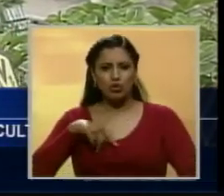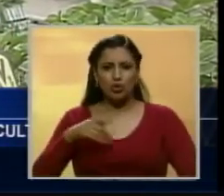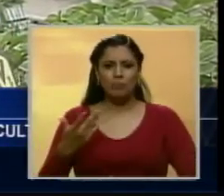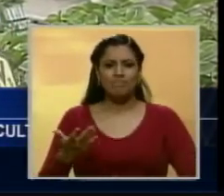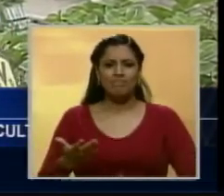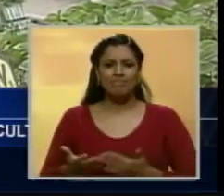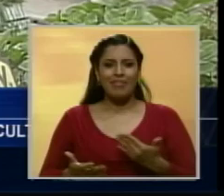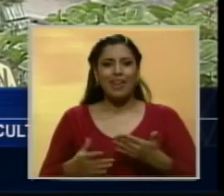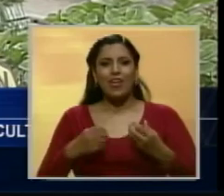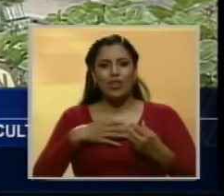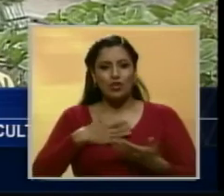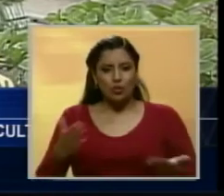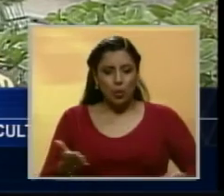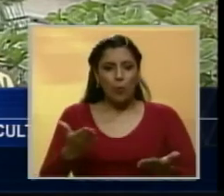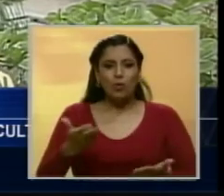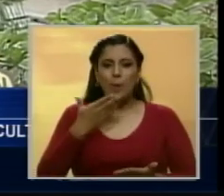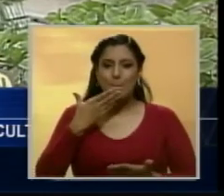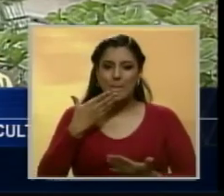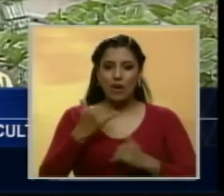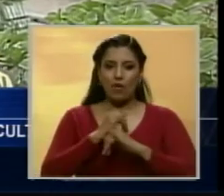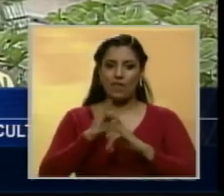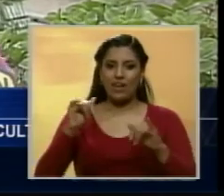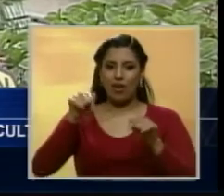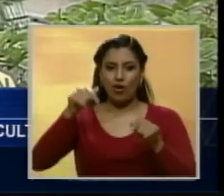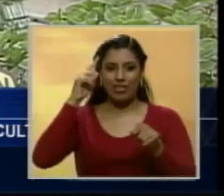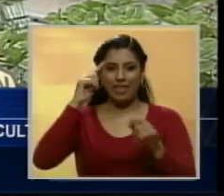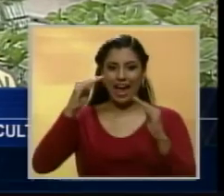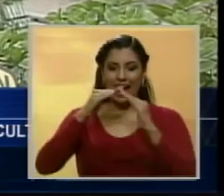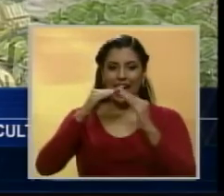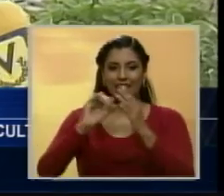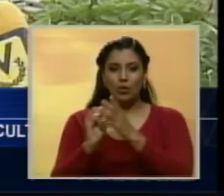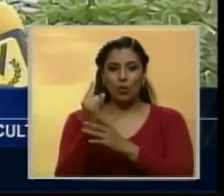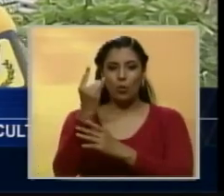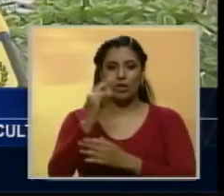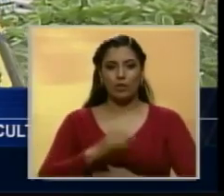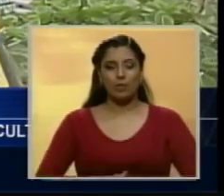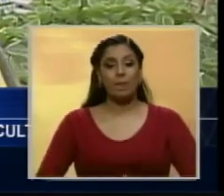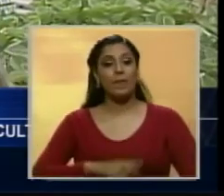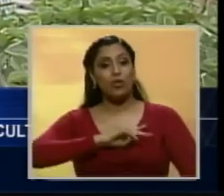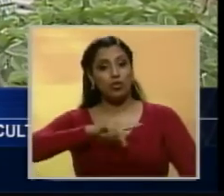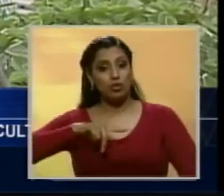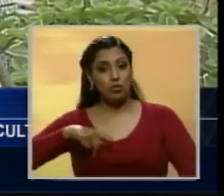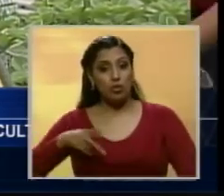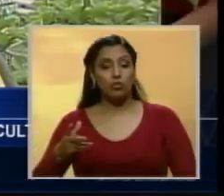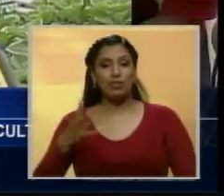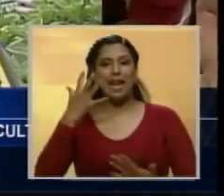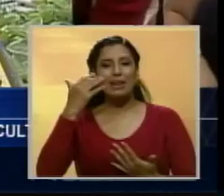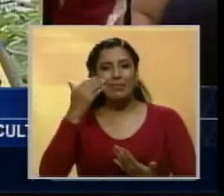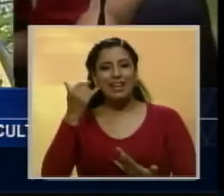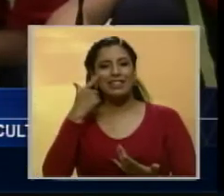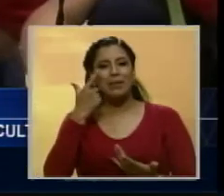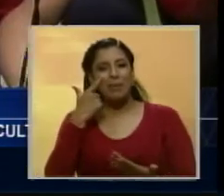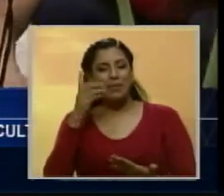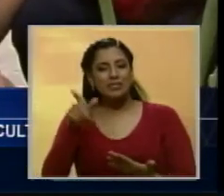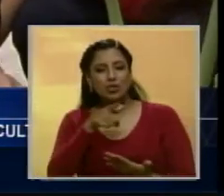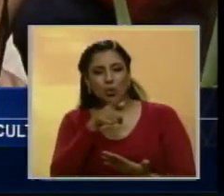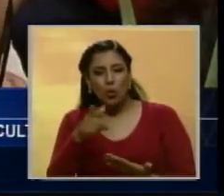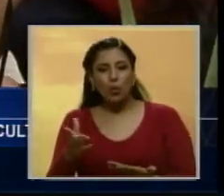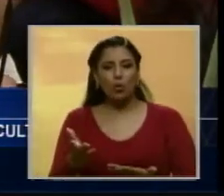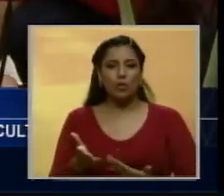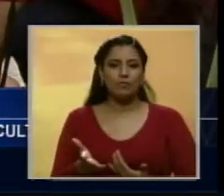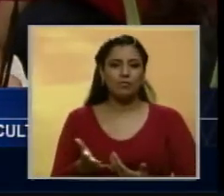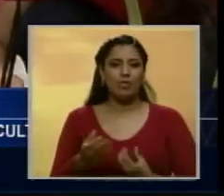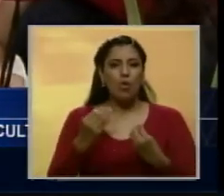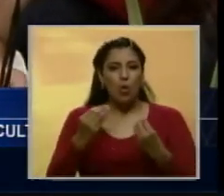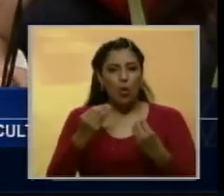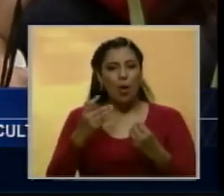como que darnos el impulso para terminar de hacer lo que hoy día es la casa de cultivo. Nosotros lo hicimos como una experiencia para ver si se lograba